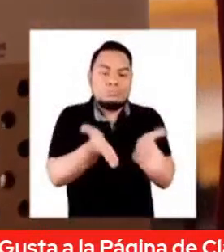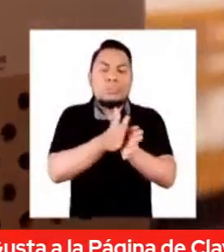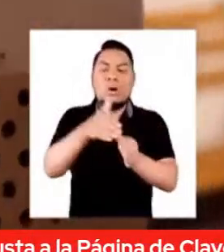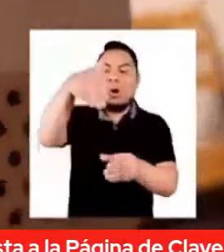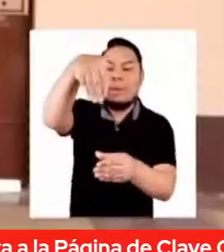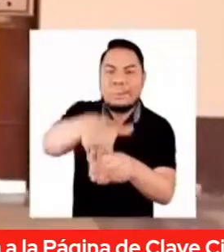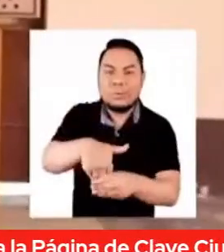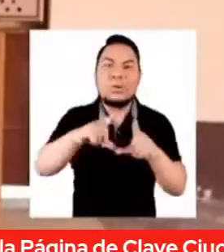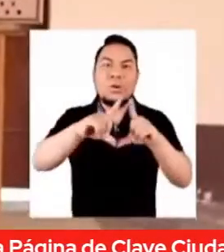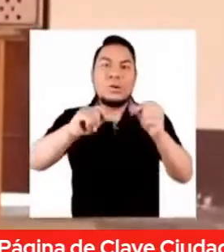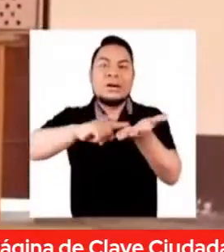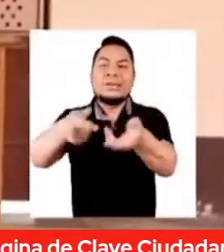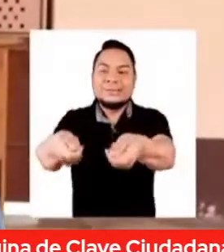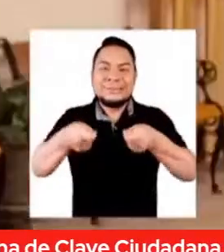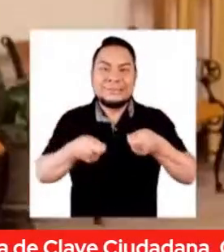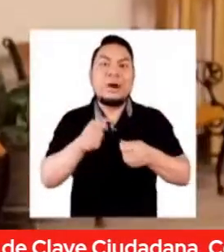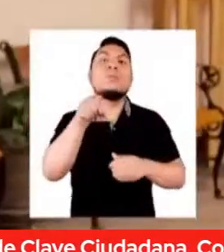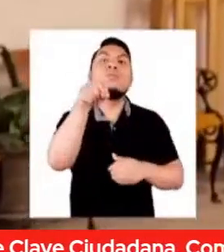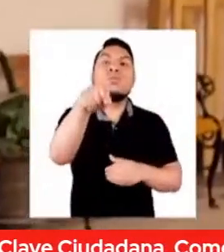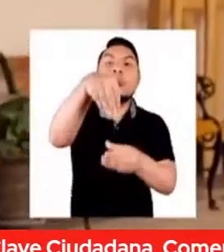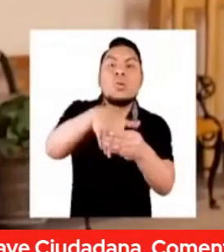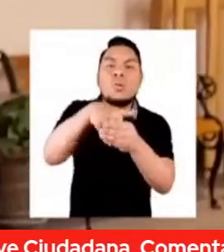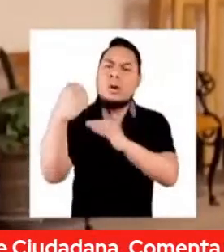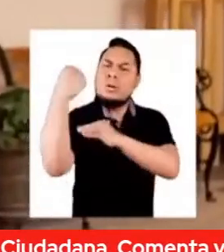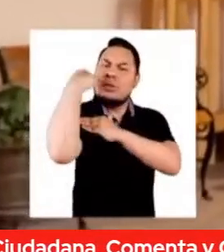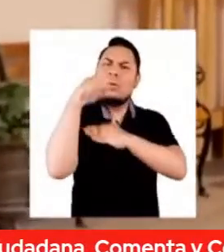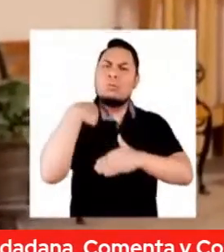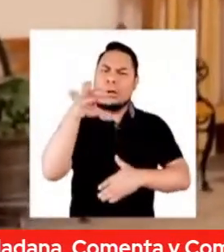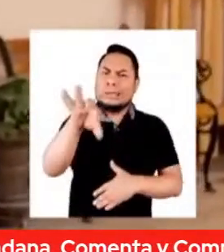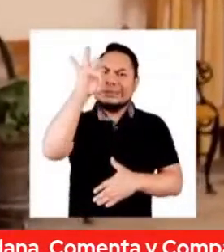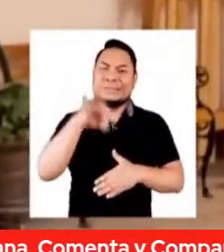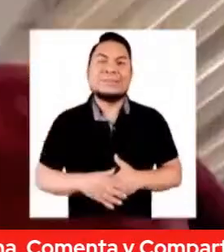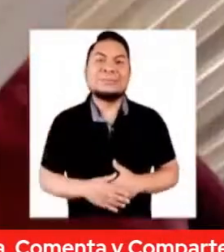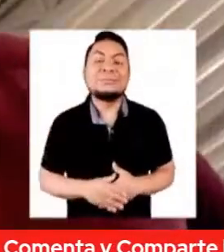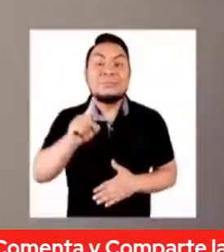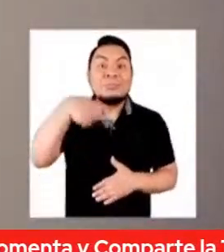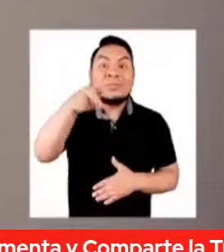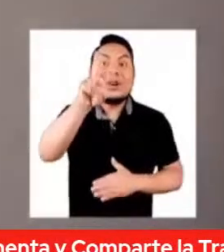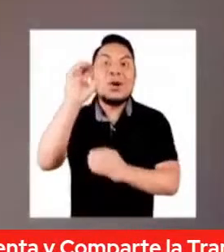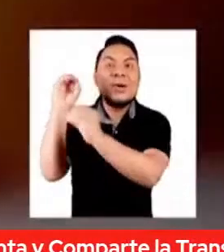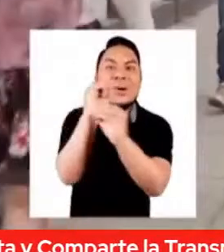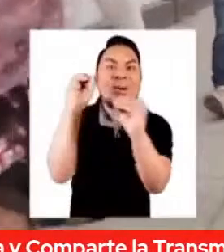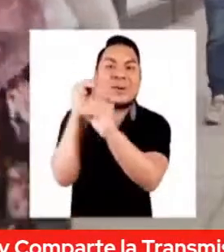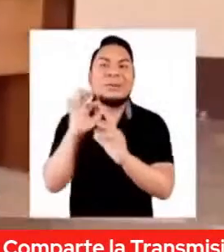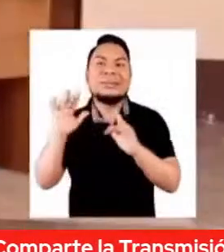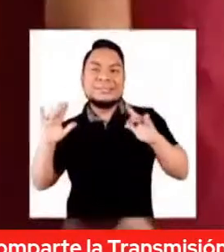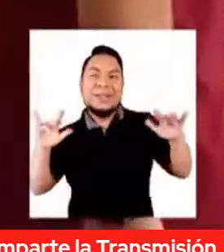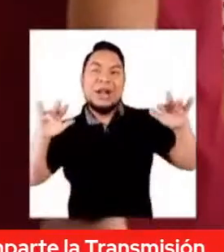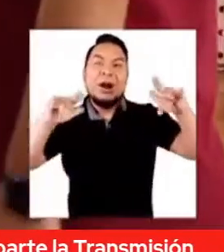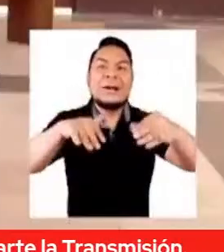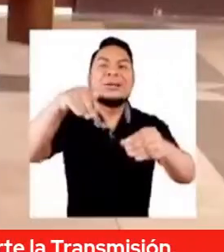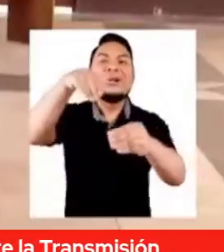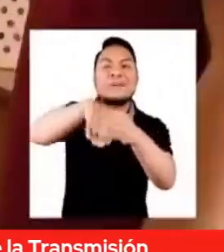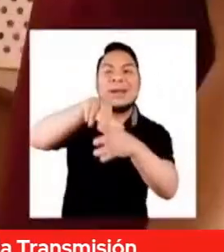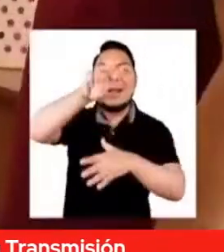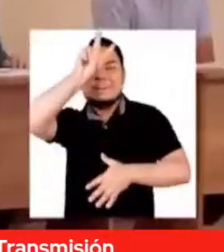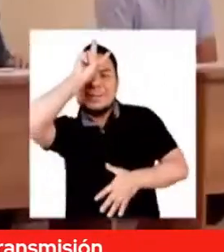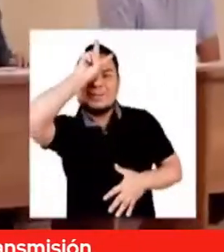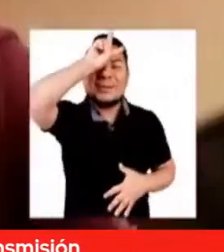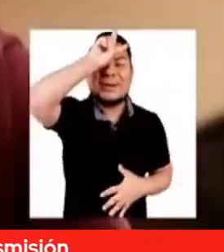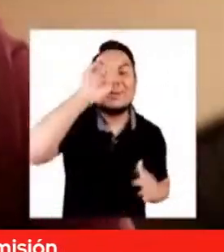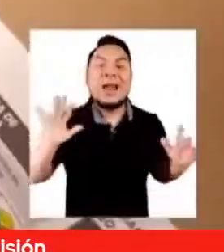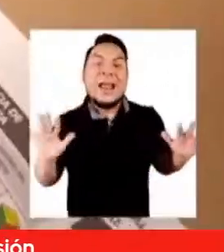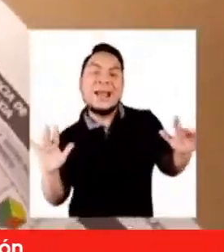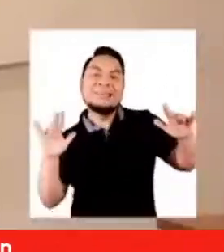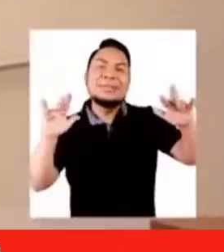Deposita tu voto y recoge tu DNI. Porque votar es nuestro poder de elegir. Este 2 de octubre. ¡Ahí nos vemos, Perú! ¡Ahí